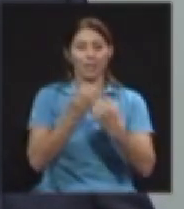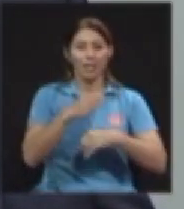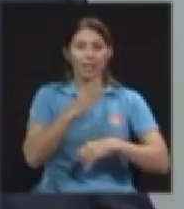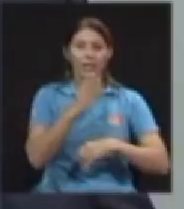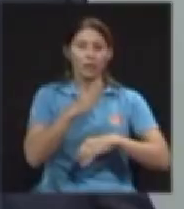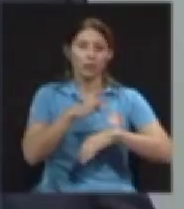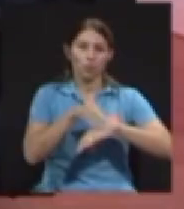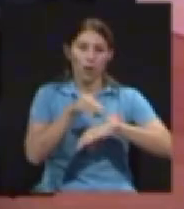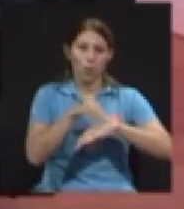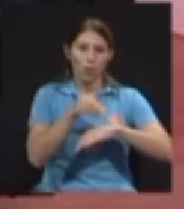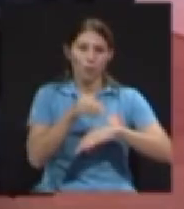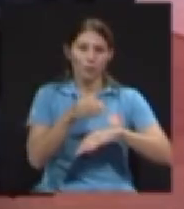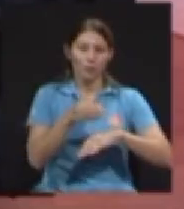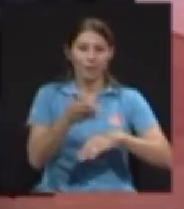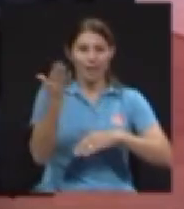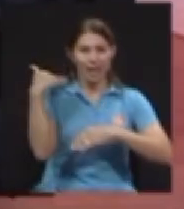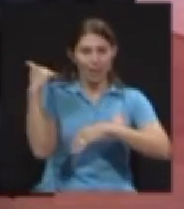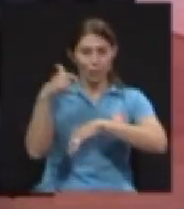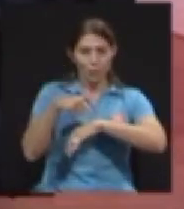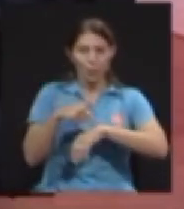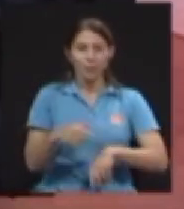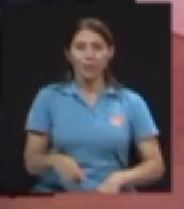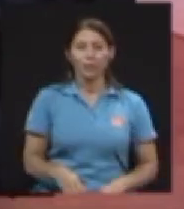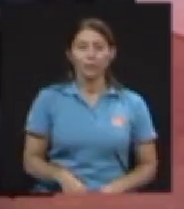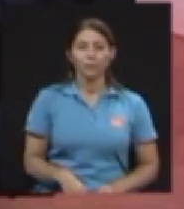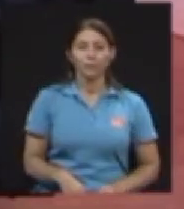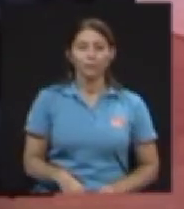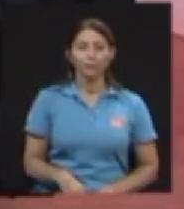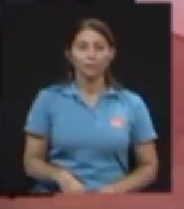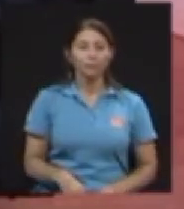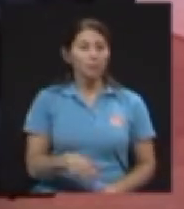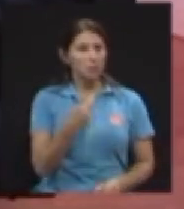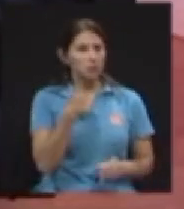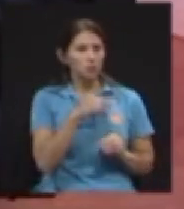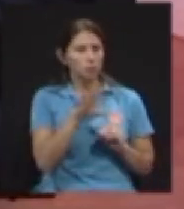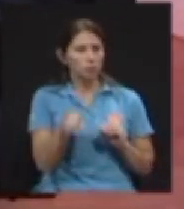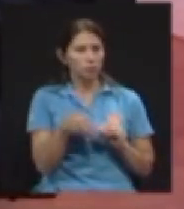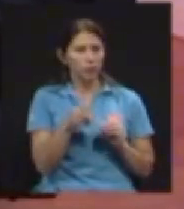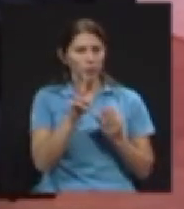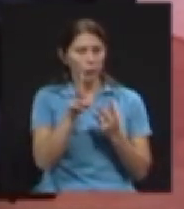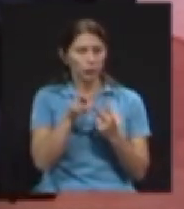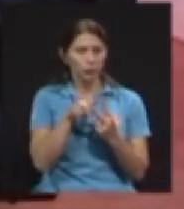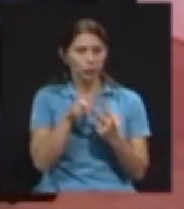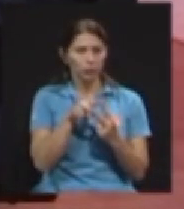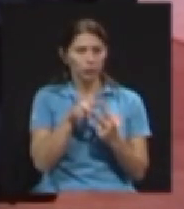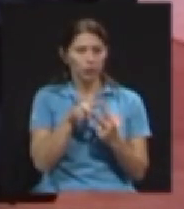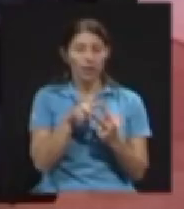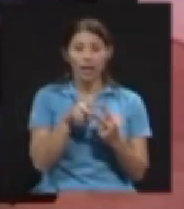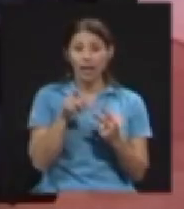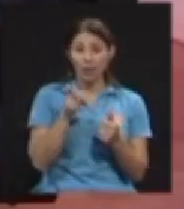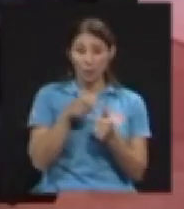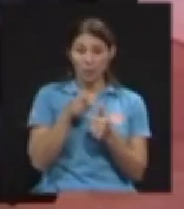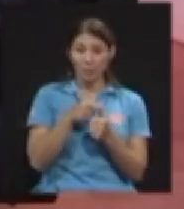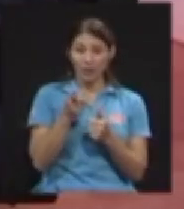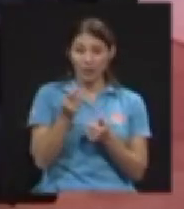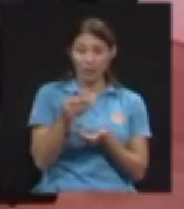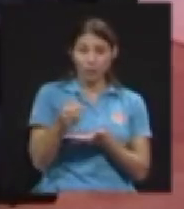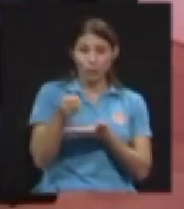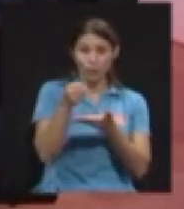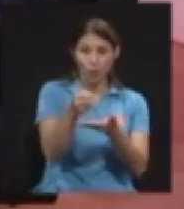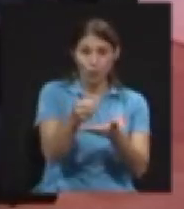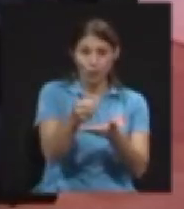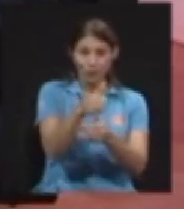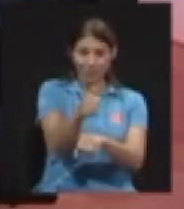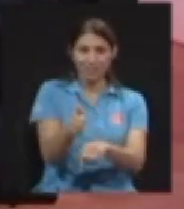en su momento. Déjeme hacerle dos notas de pie de página. La primera es que esos fondos provienen del Banco Central